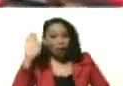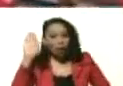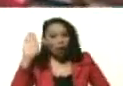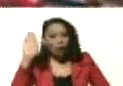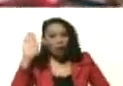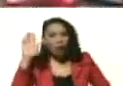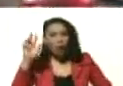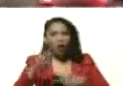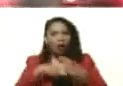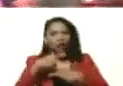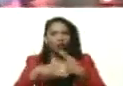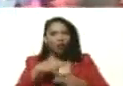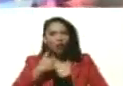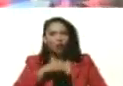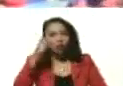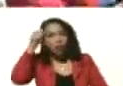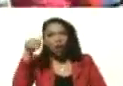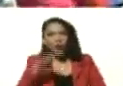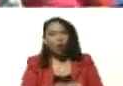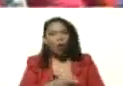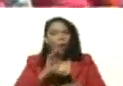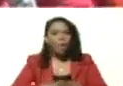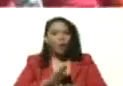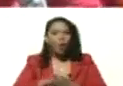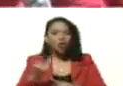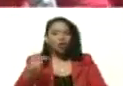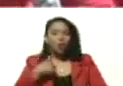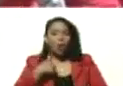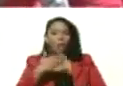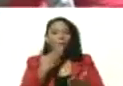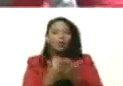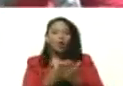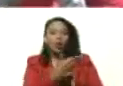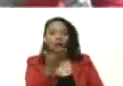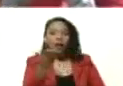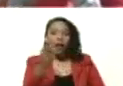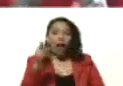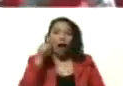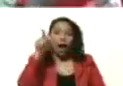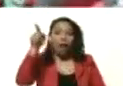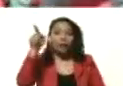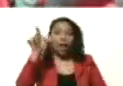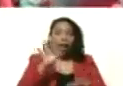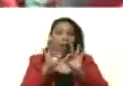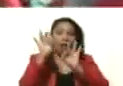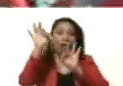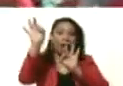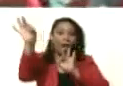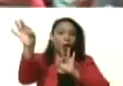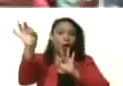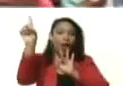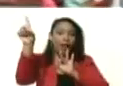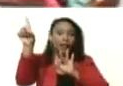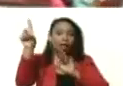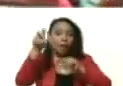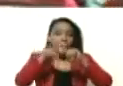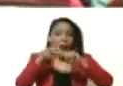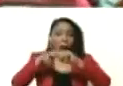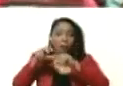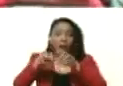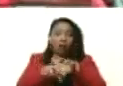por la revolución y por nuestro pueblo. Por eso les voy a pedir, los que están allá en aquella grada, los que están